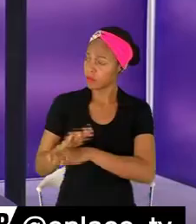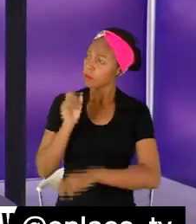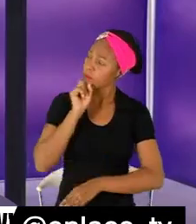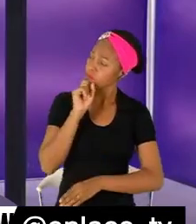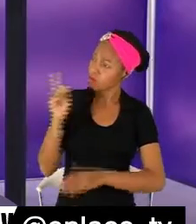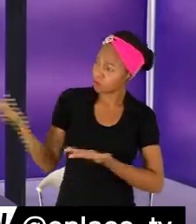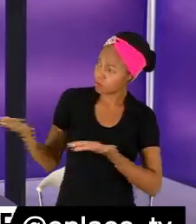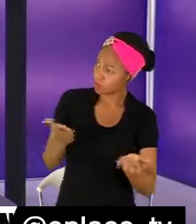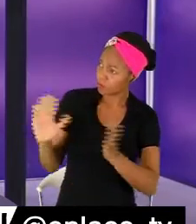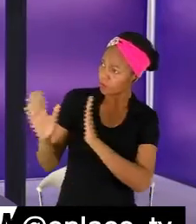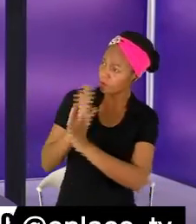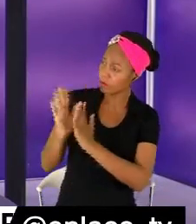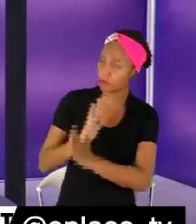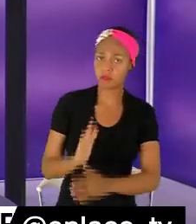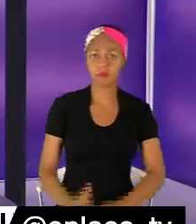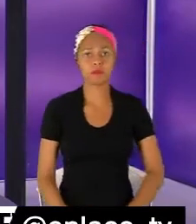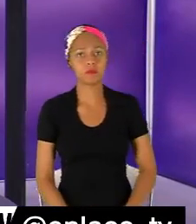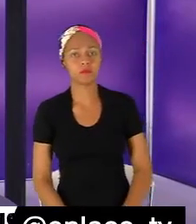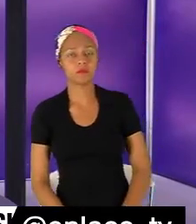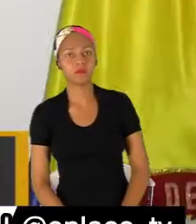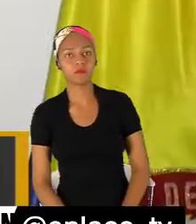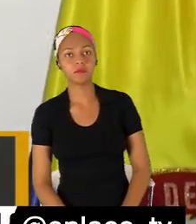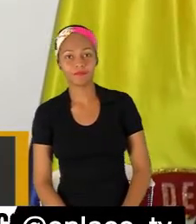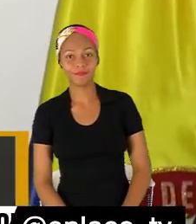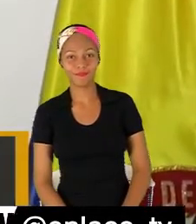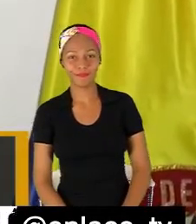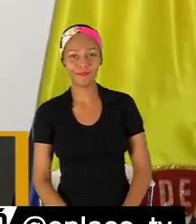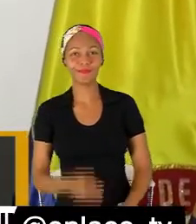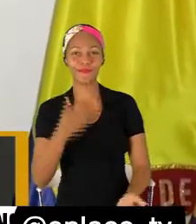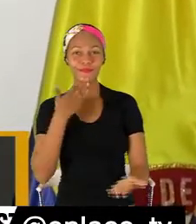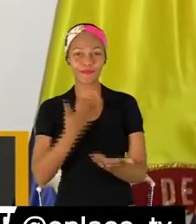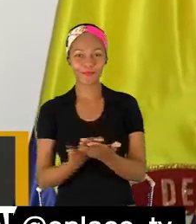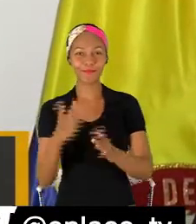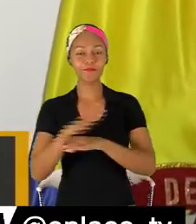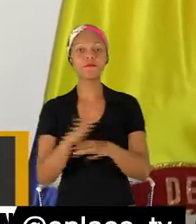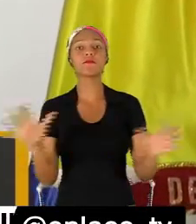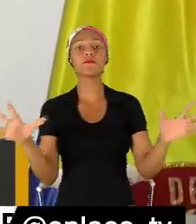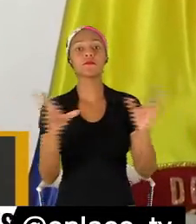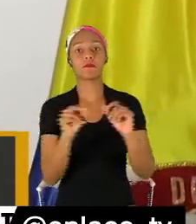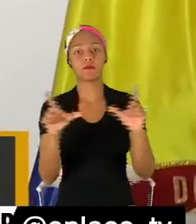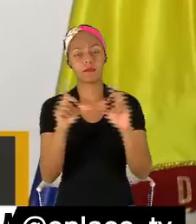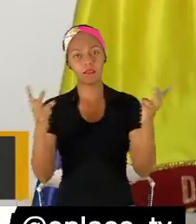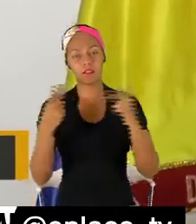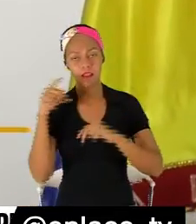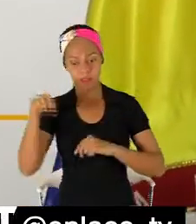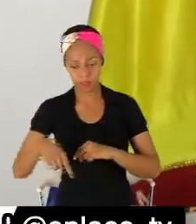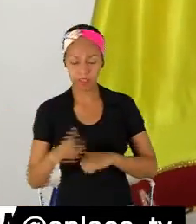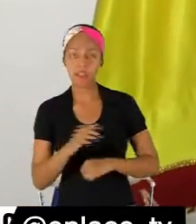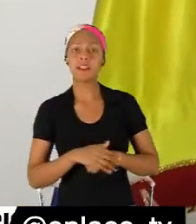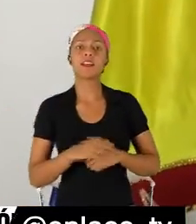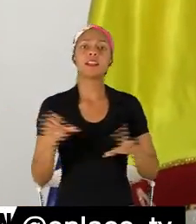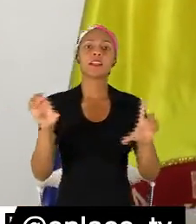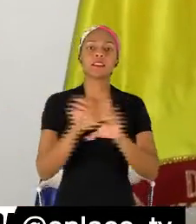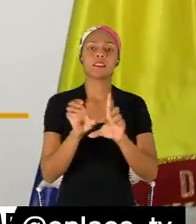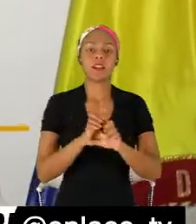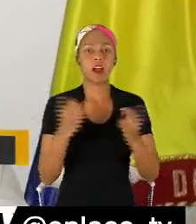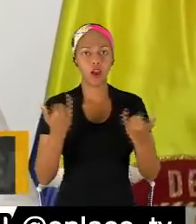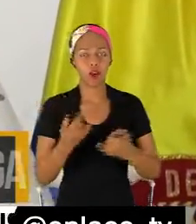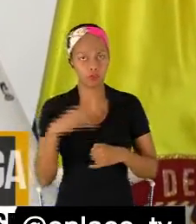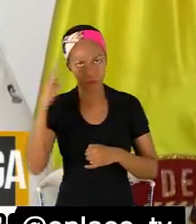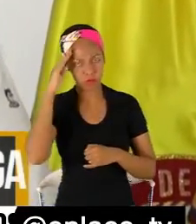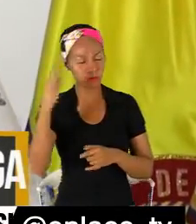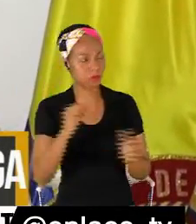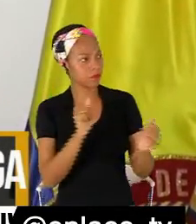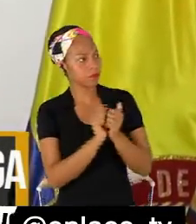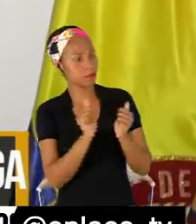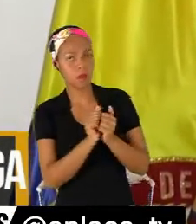con la información. Saludo y muy buenas tardes a nuestros compañeros en estudios y la madre televidencia Enlace Noticias. A esta hora, en el Comando de Policía Barranca Bermeja, el mayor